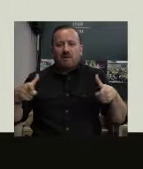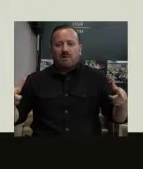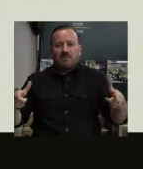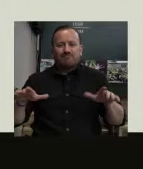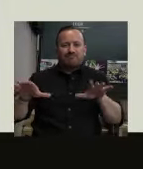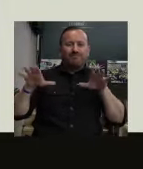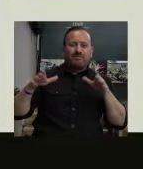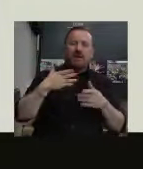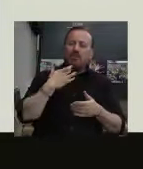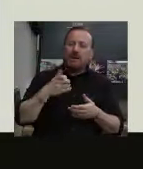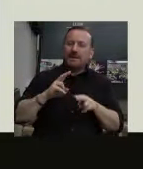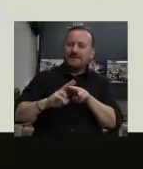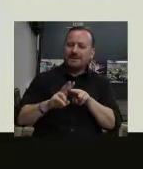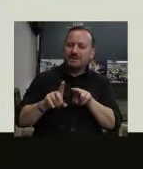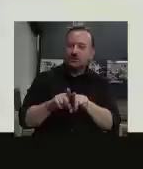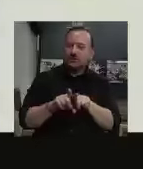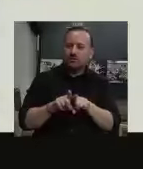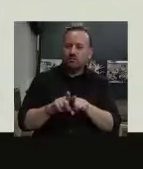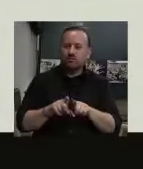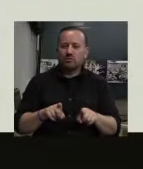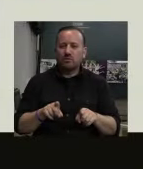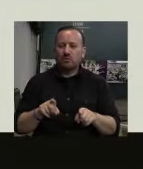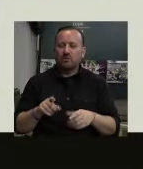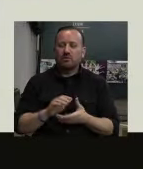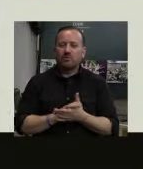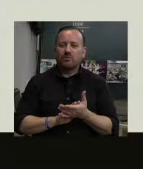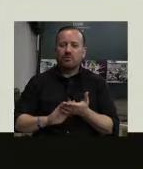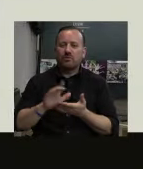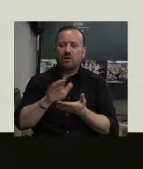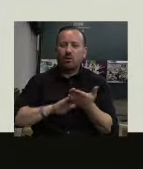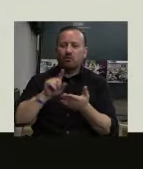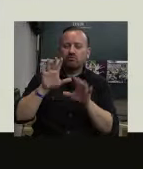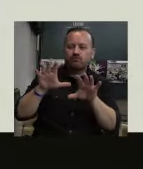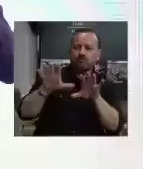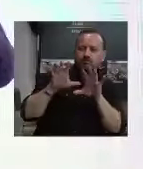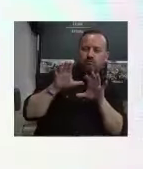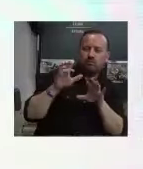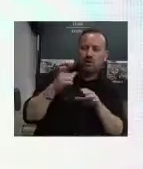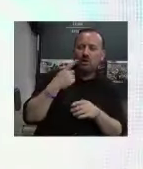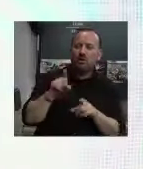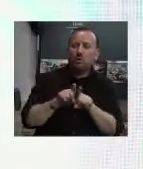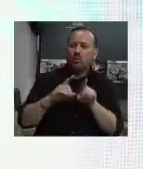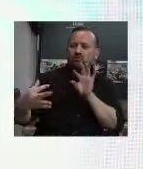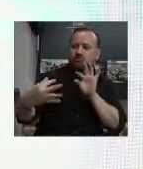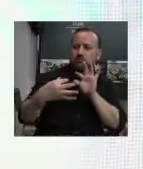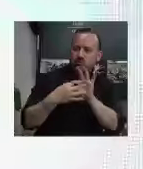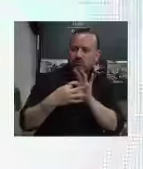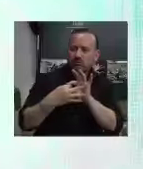exagerar para generar exclusividad para generar afiliación para generar